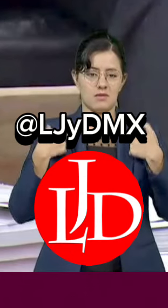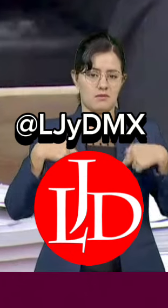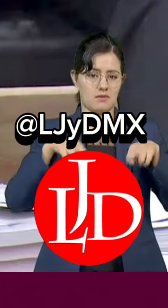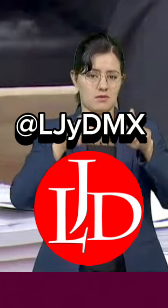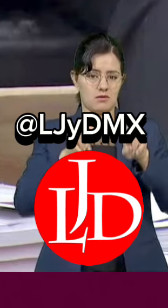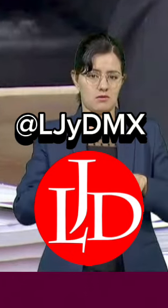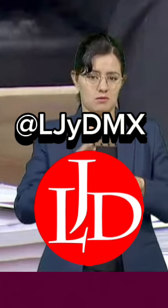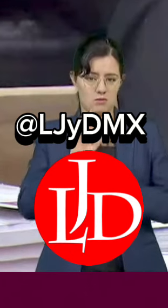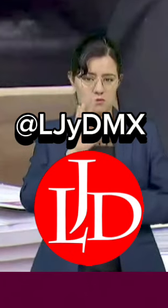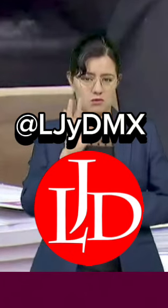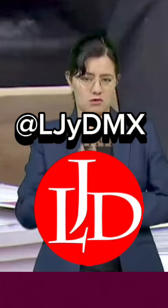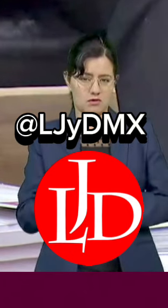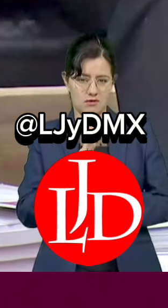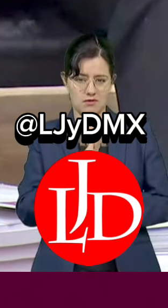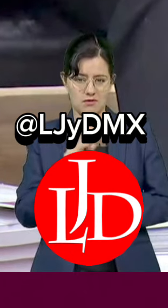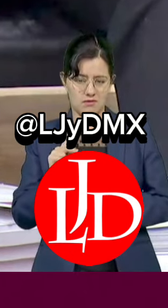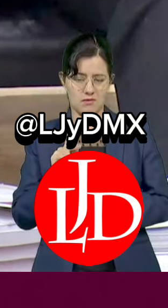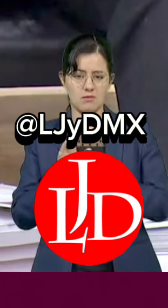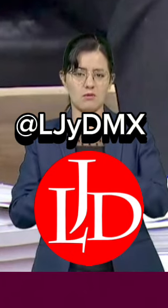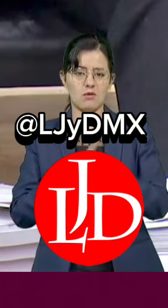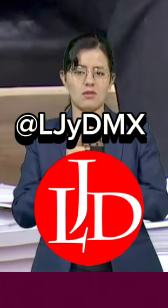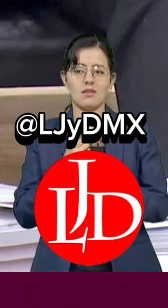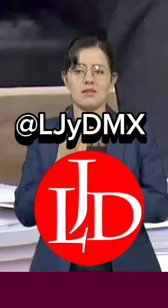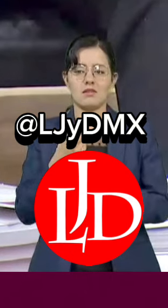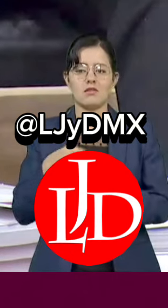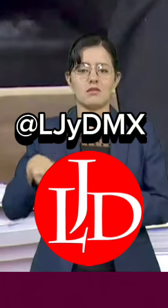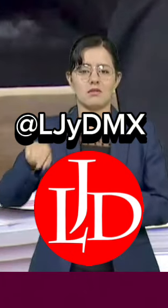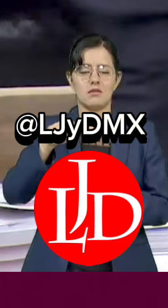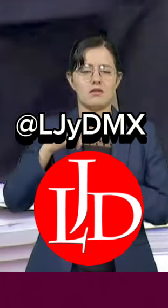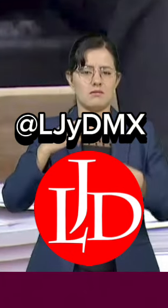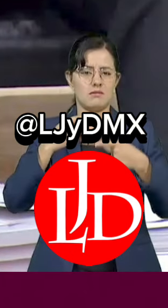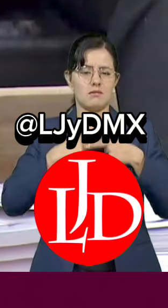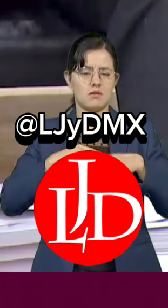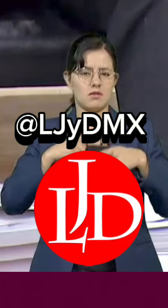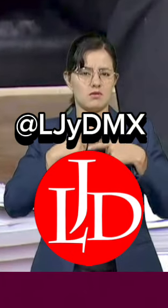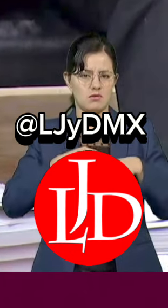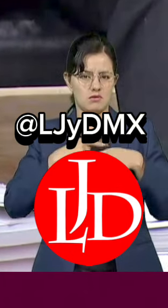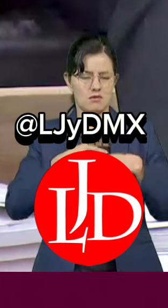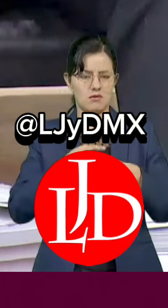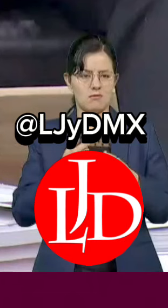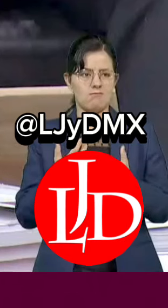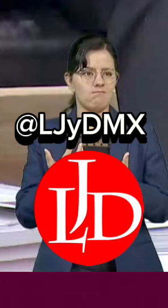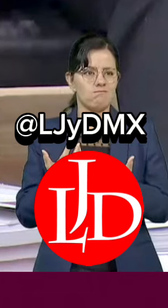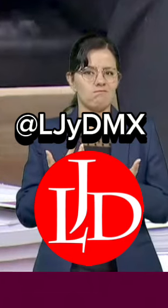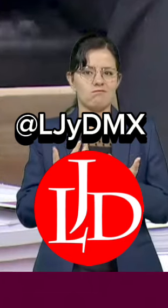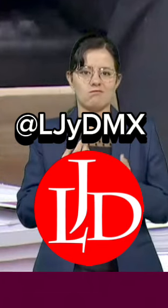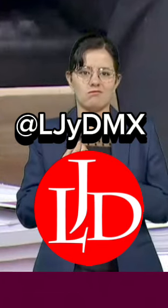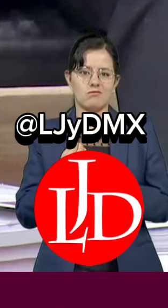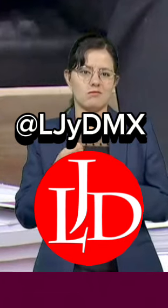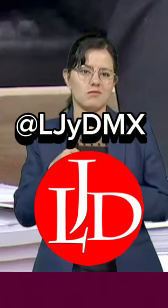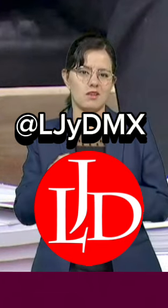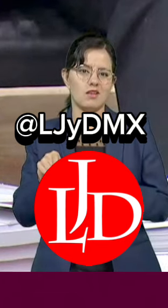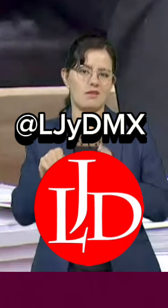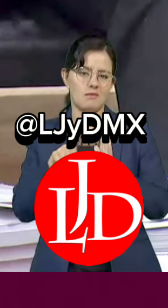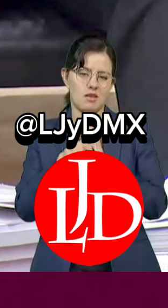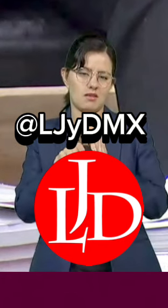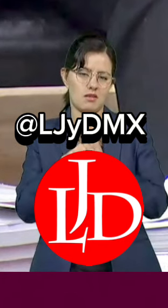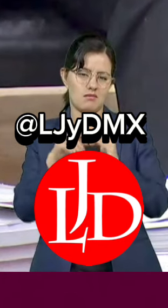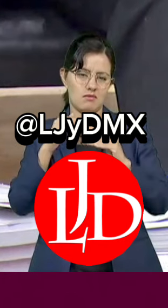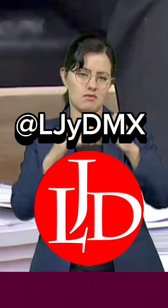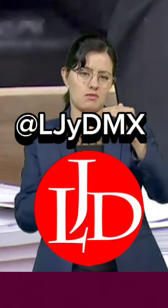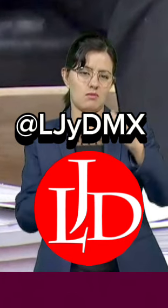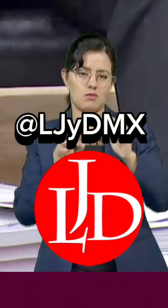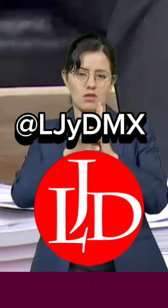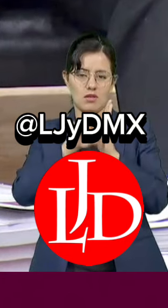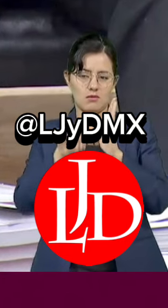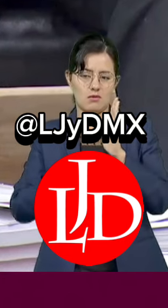proporcional, porque eso a las hijas y a los hijos del pueblo los deja en absoluto estado de desventaja. Quien no tiene